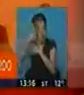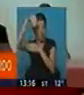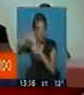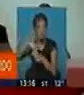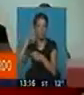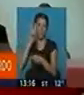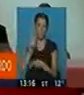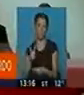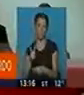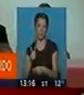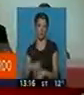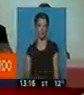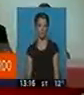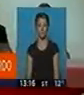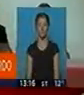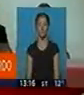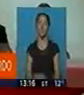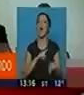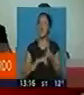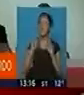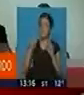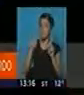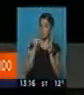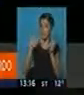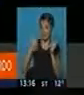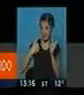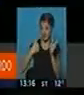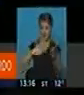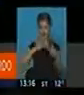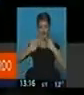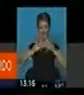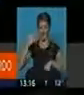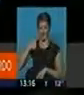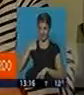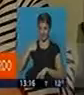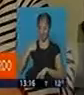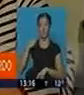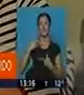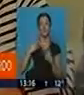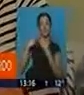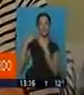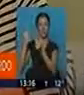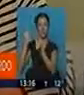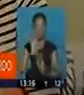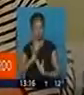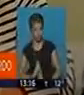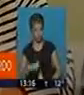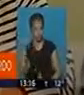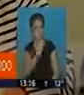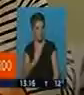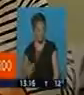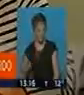Venezuela. Por otro lado, Argentina, que a través de la canciller Susana Malcorra le dio oxígeno político al gobierno de Nicolás